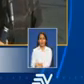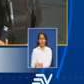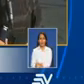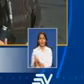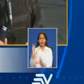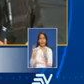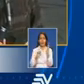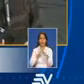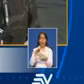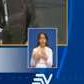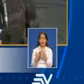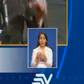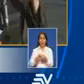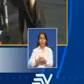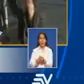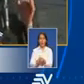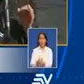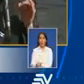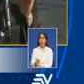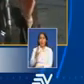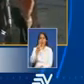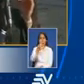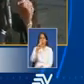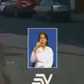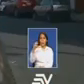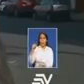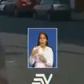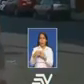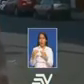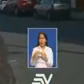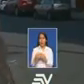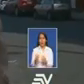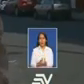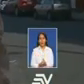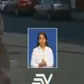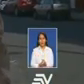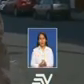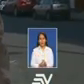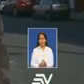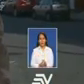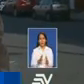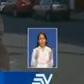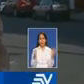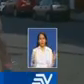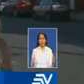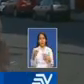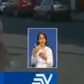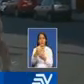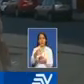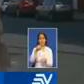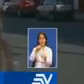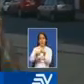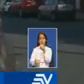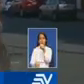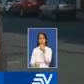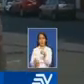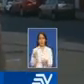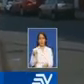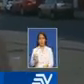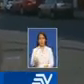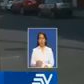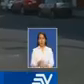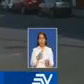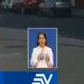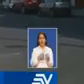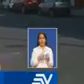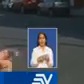Gaby, amigos, muy buenos días. $300 es el deducible por cada uno de los contenedores que se dañan aquí en la capital.